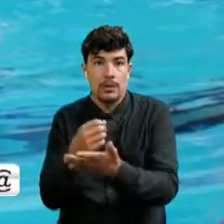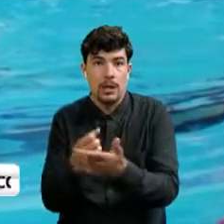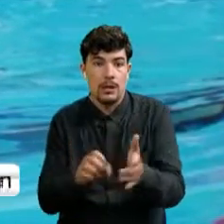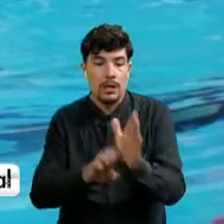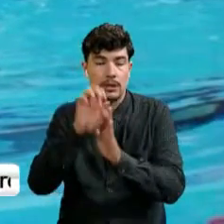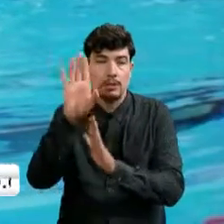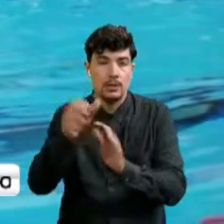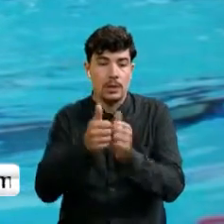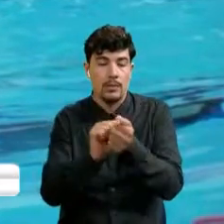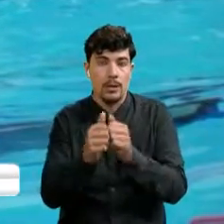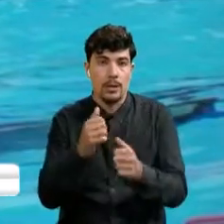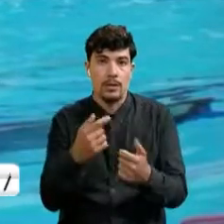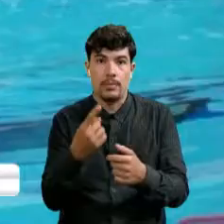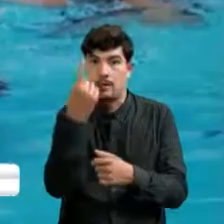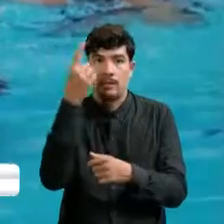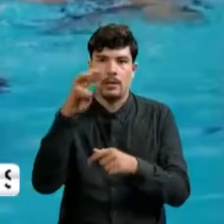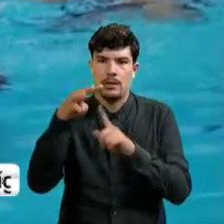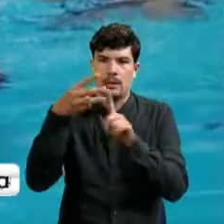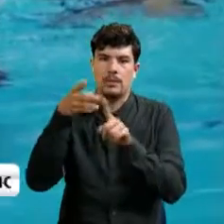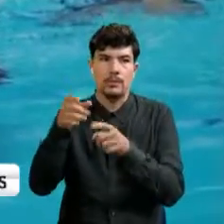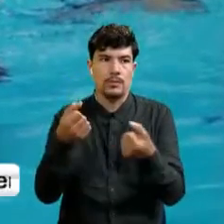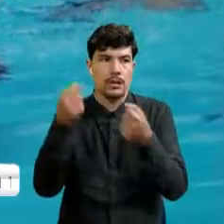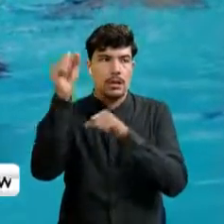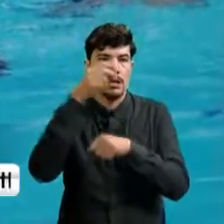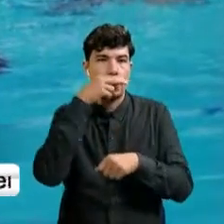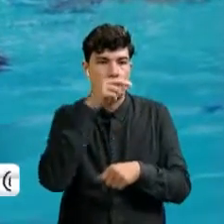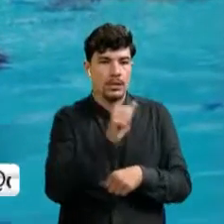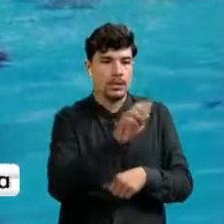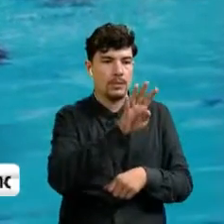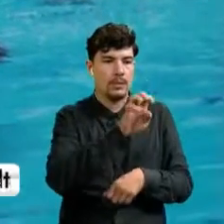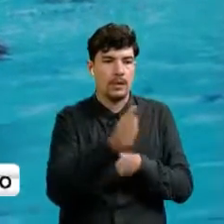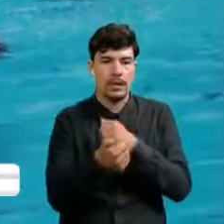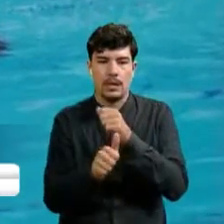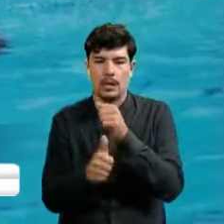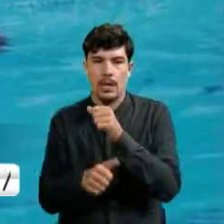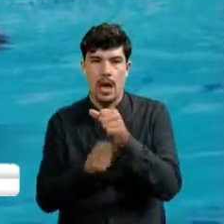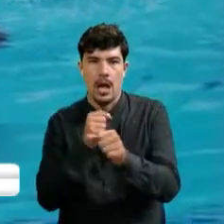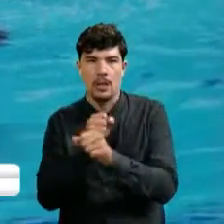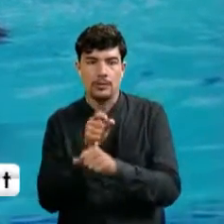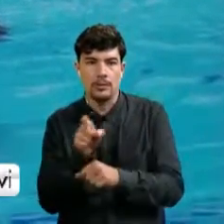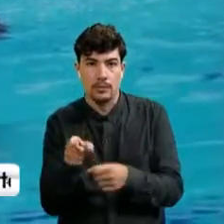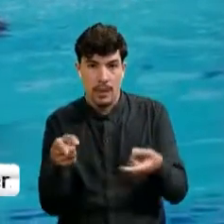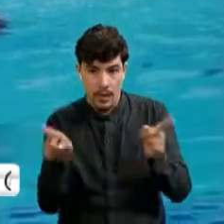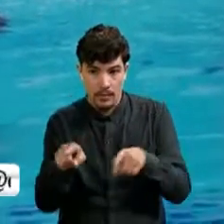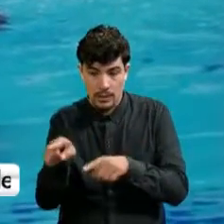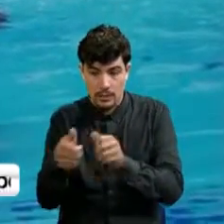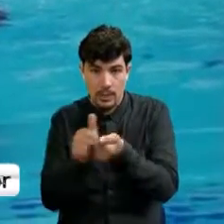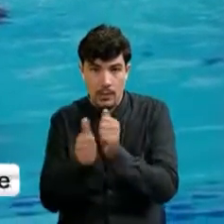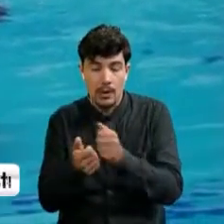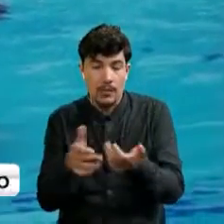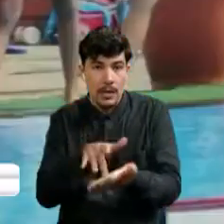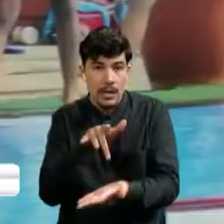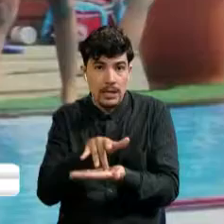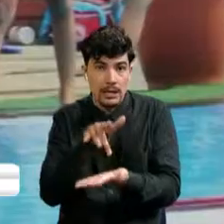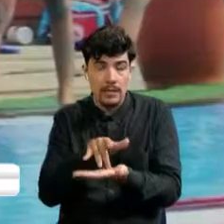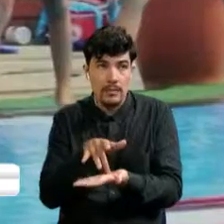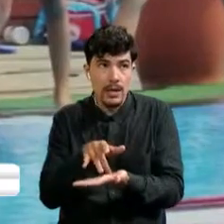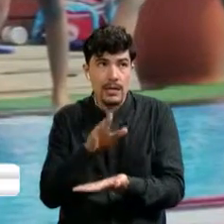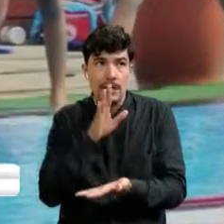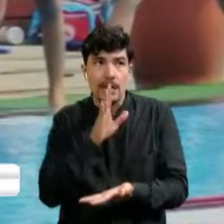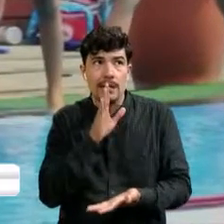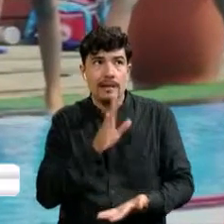para donde -tras el lugar las niñas 9 y 10 años también en esta modalidad participamos a